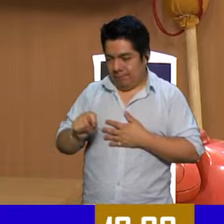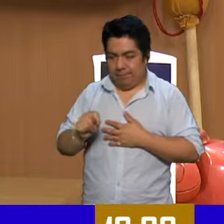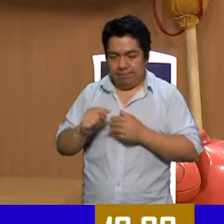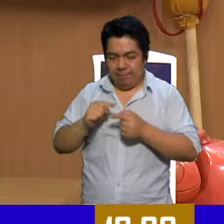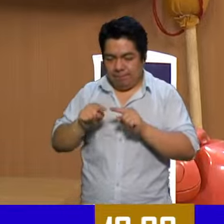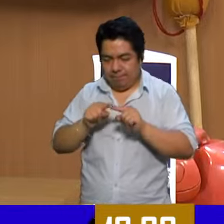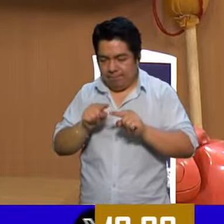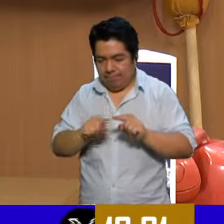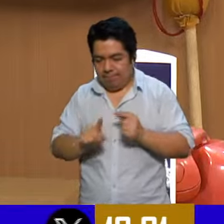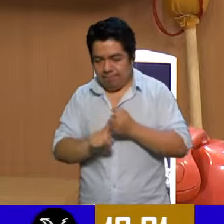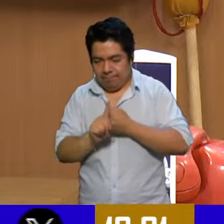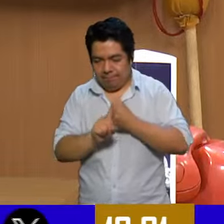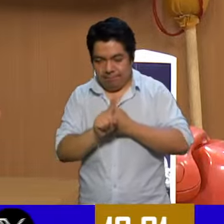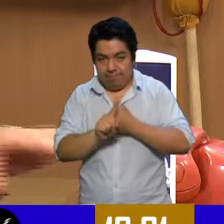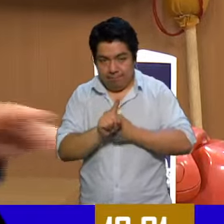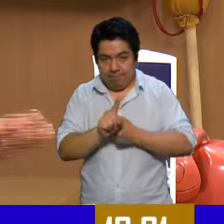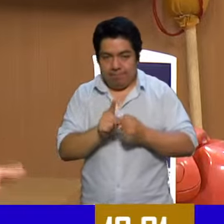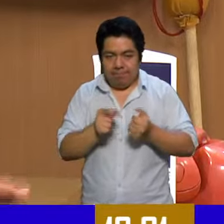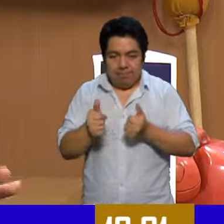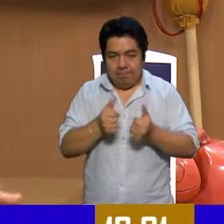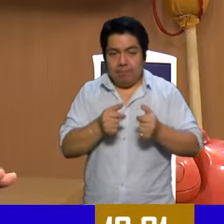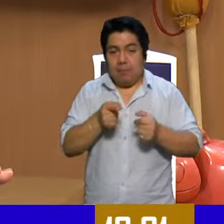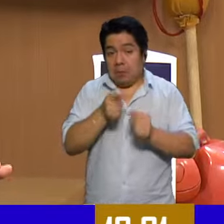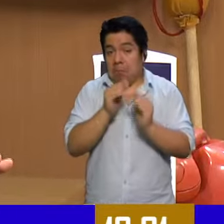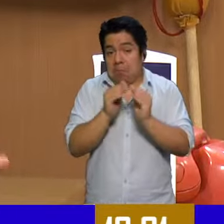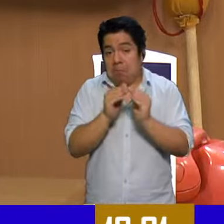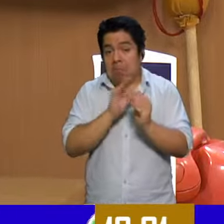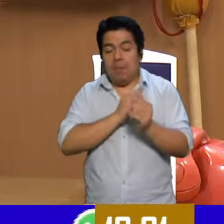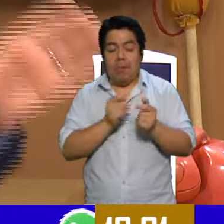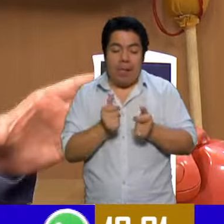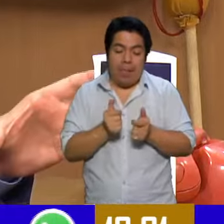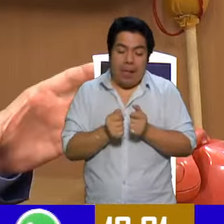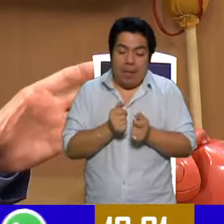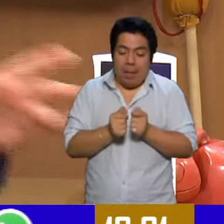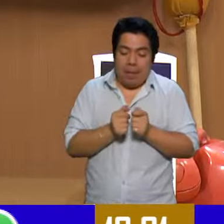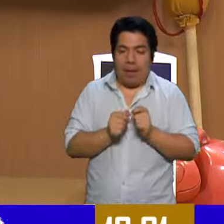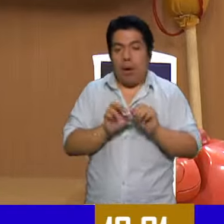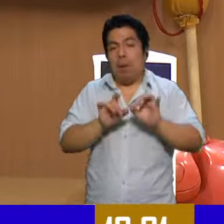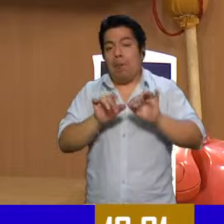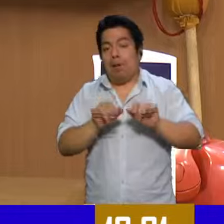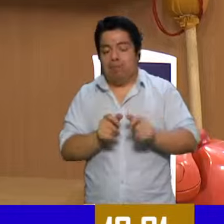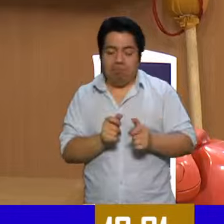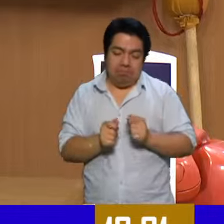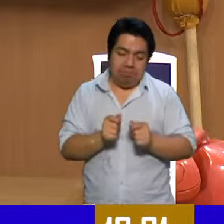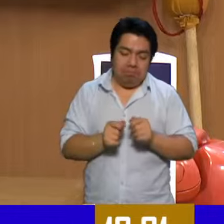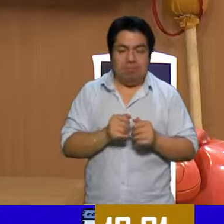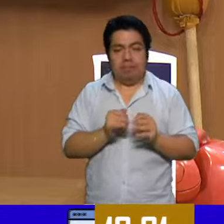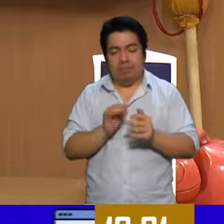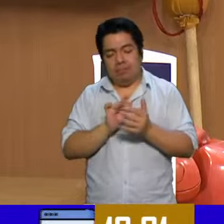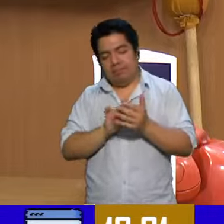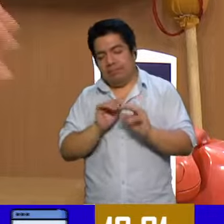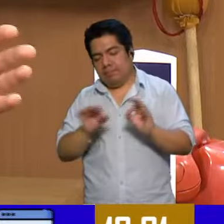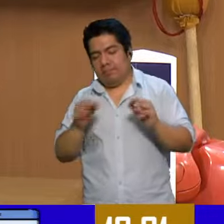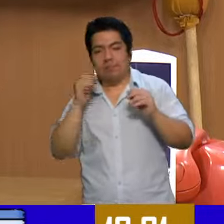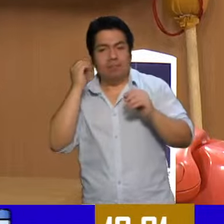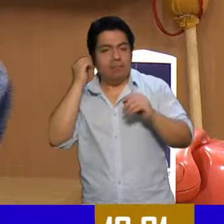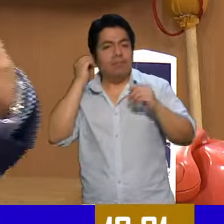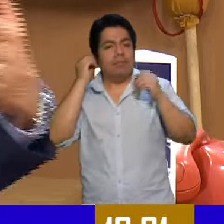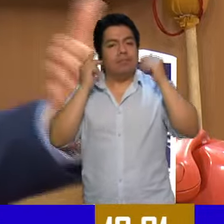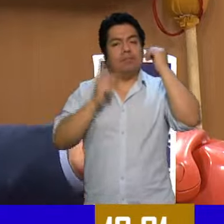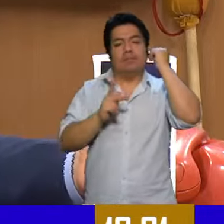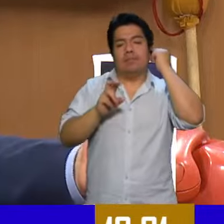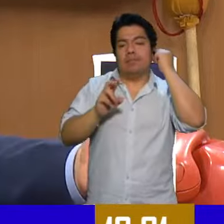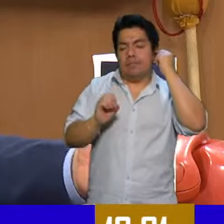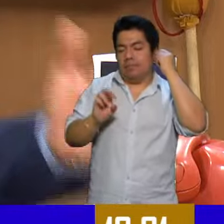identificado las principales problemáticas, y desde la comodidad de tu casa, en una computadora, puedes consultarnos a través del ProDebot y te